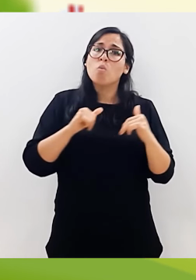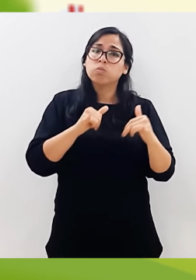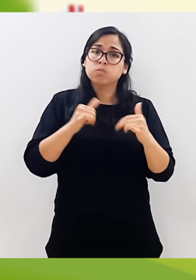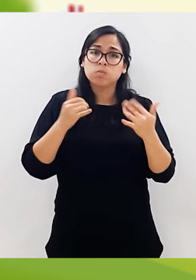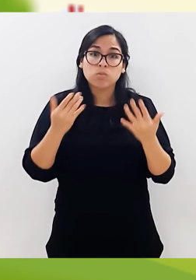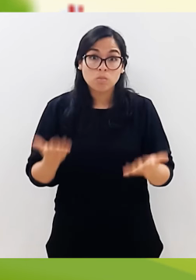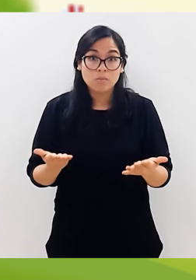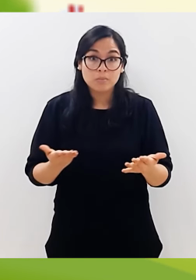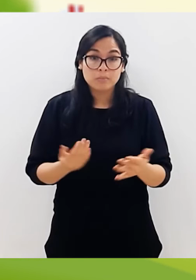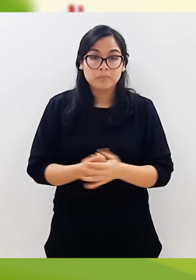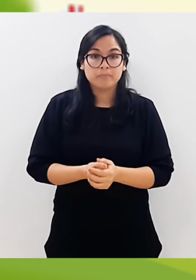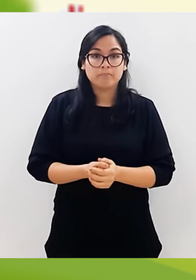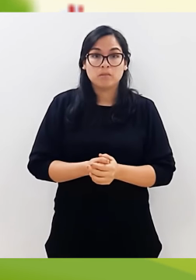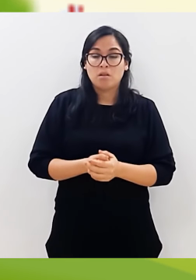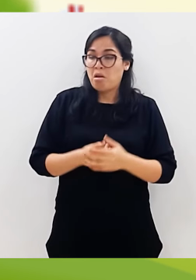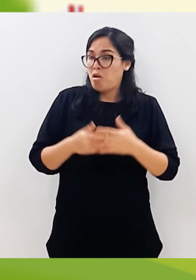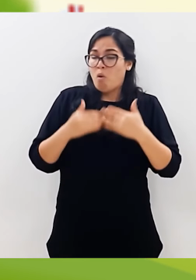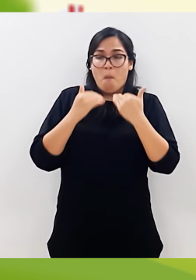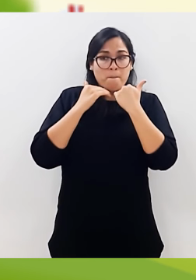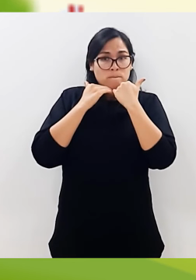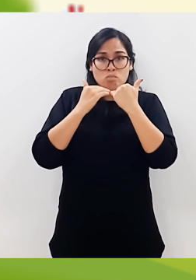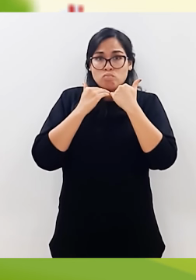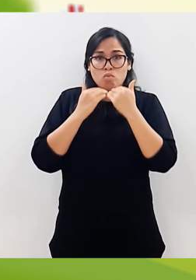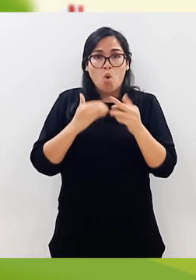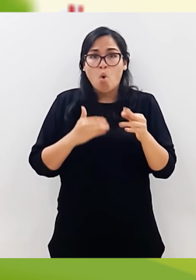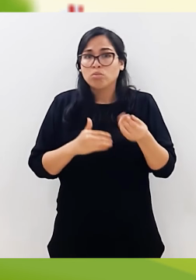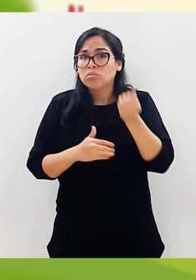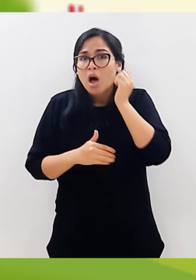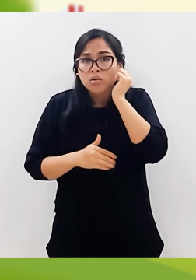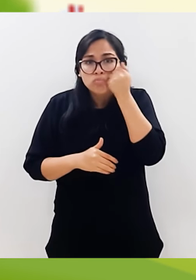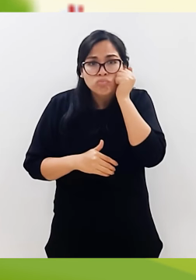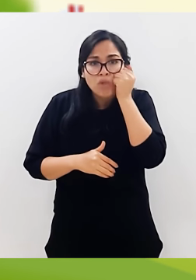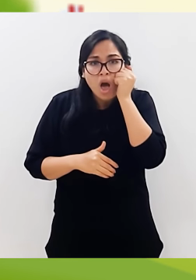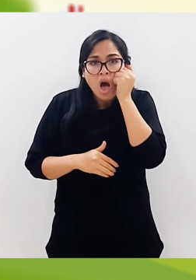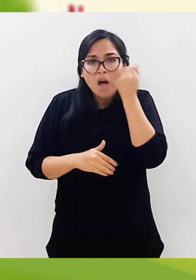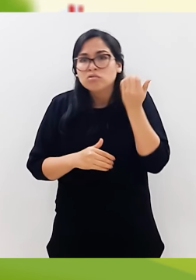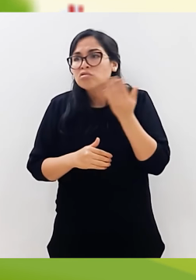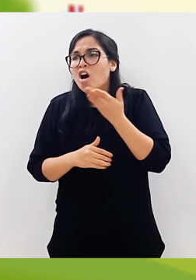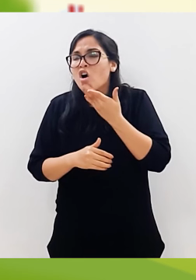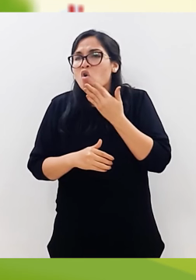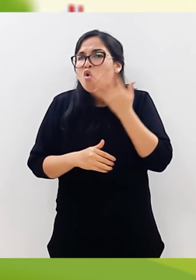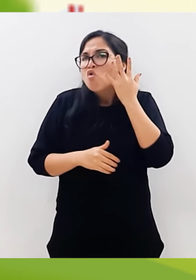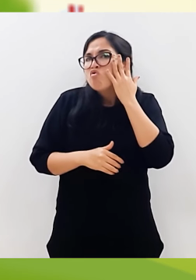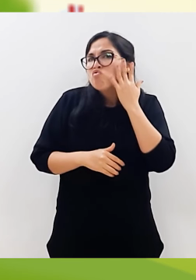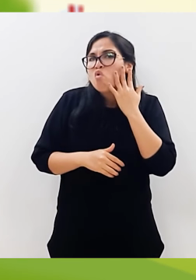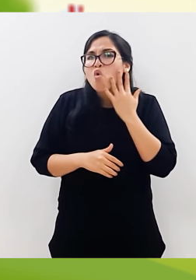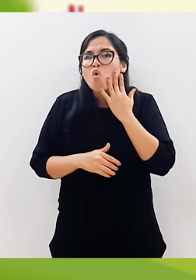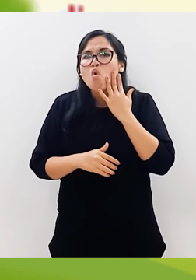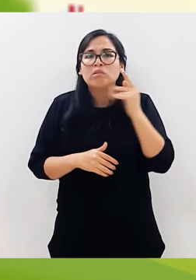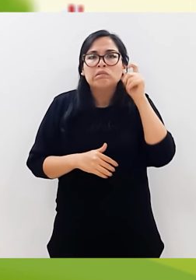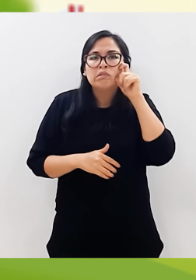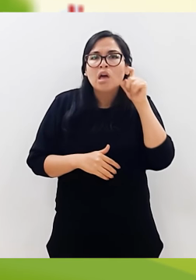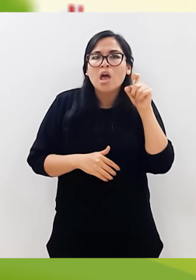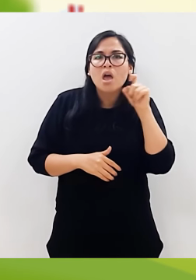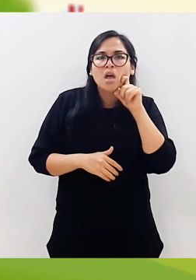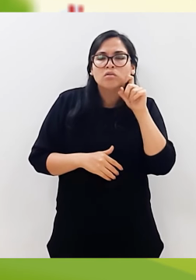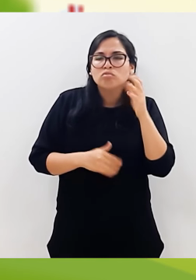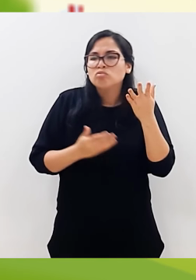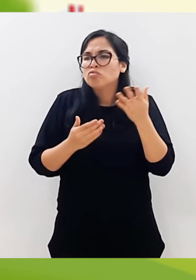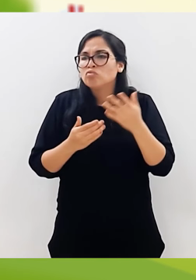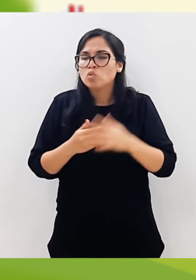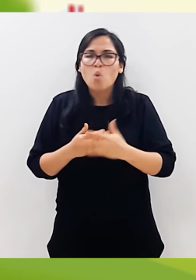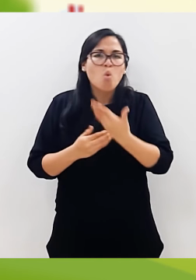misma manera, sin importar nuestra raza, color, sexo,